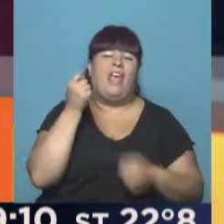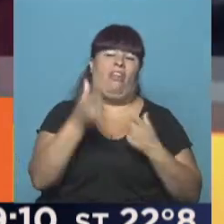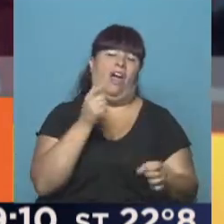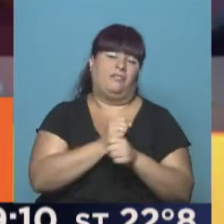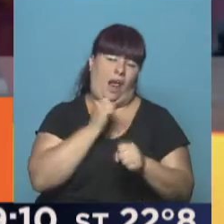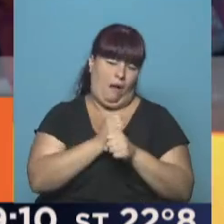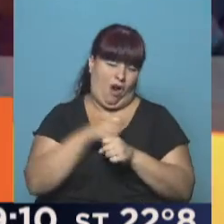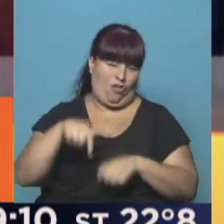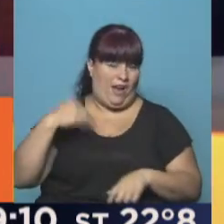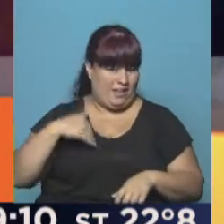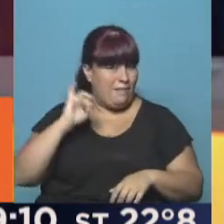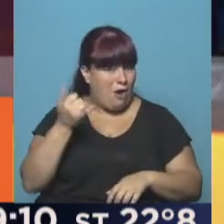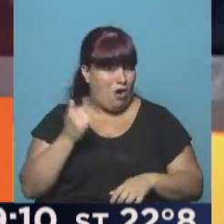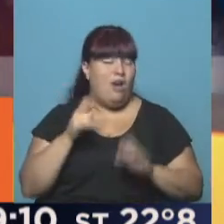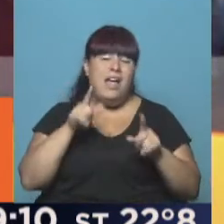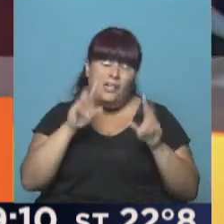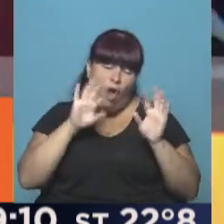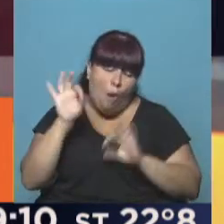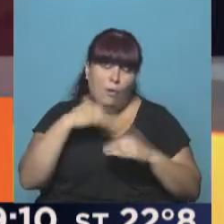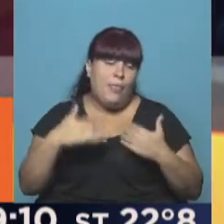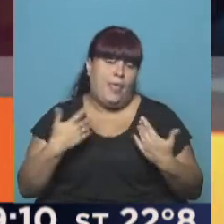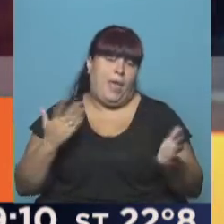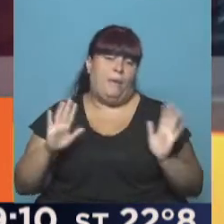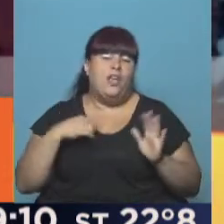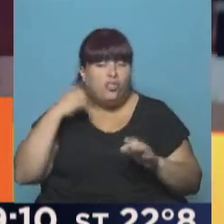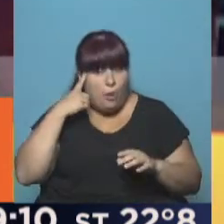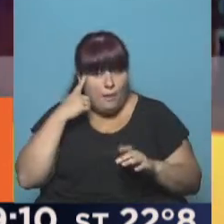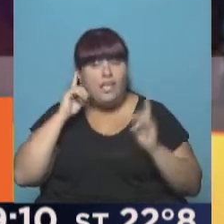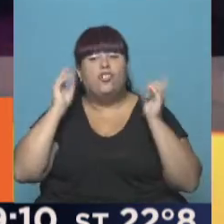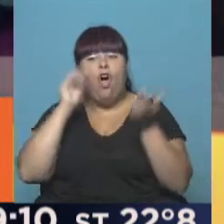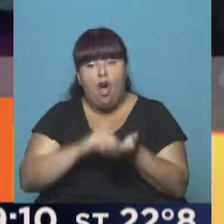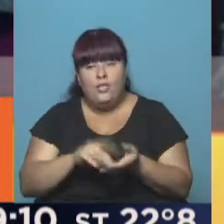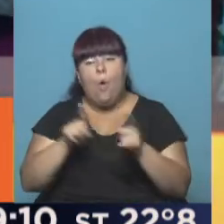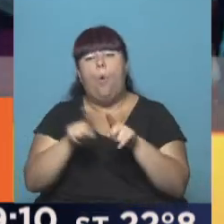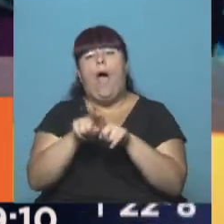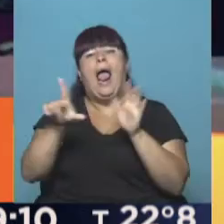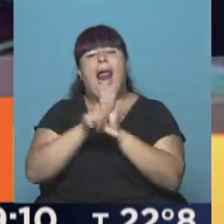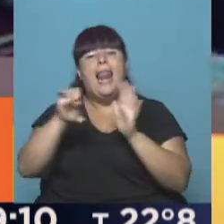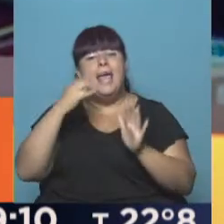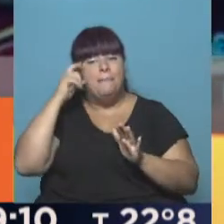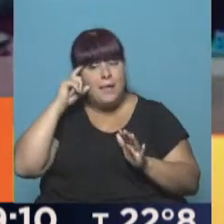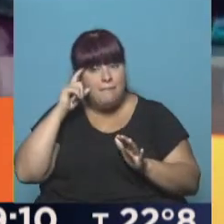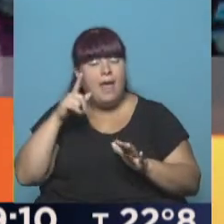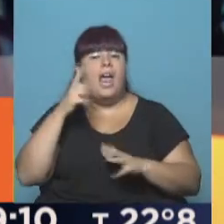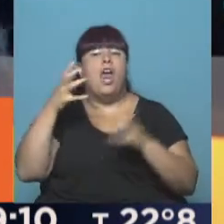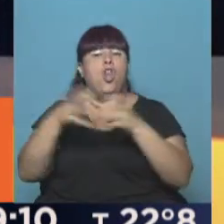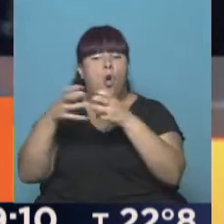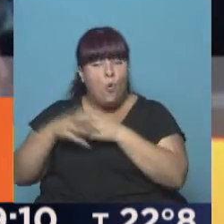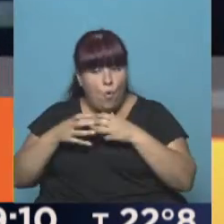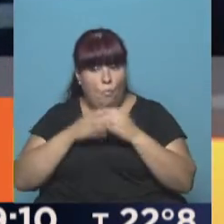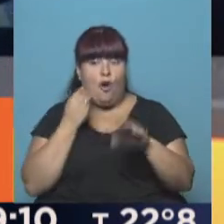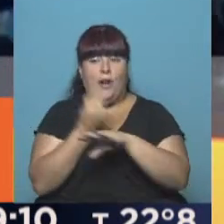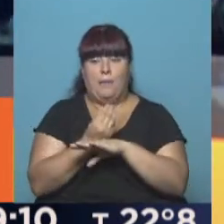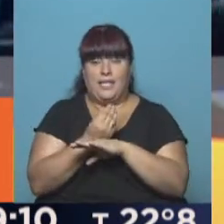en nuestro país es una oportunidad que nos podemos dar y me parece que otra vez como con la ley pyme las organizaciones que